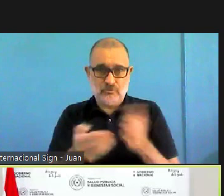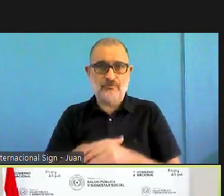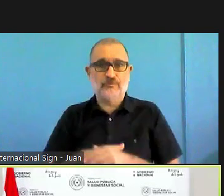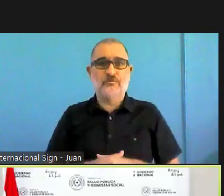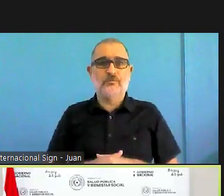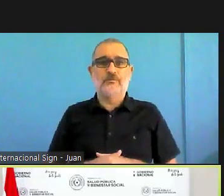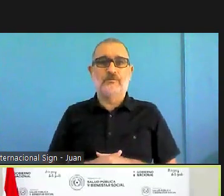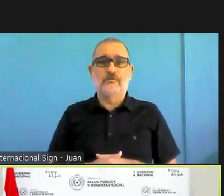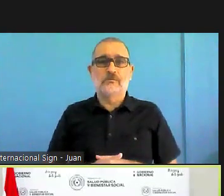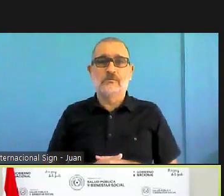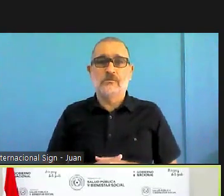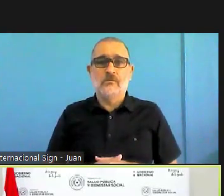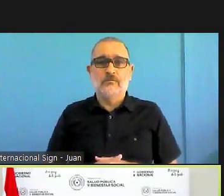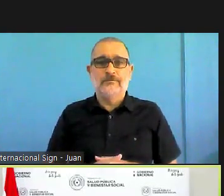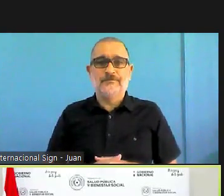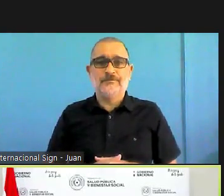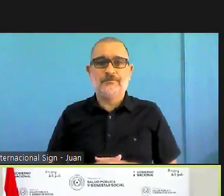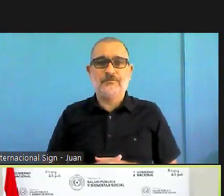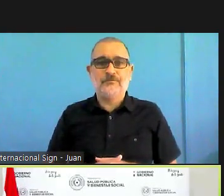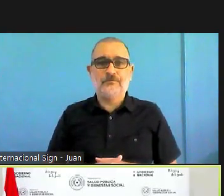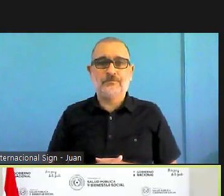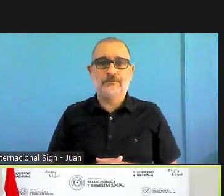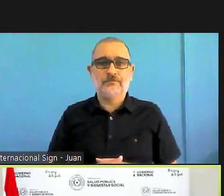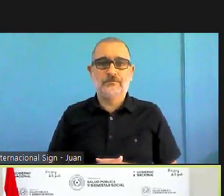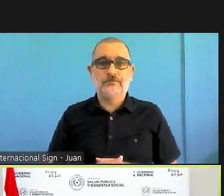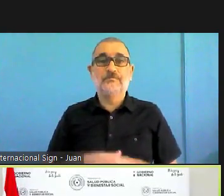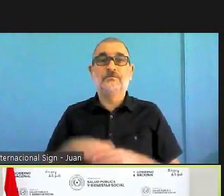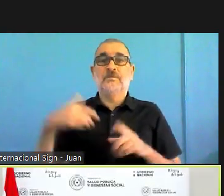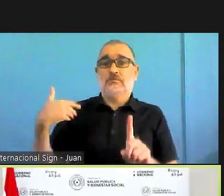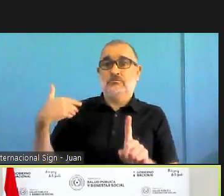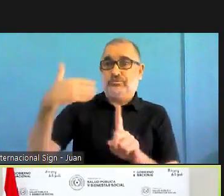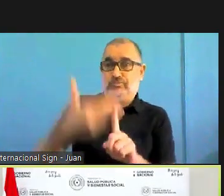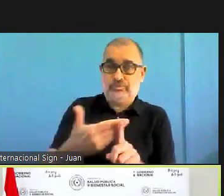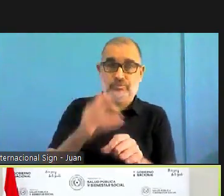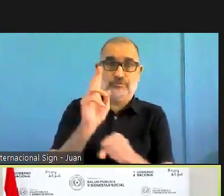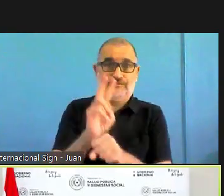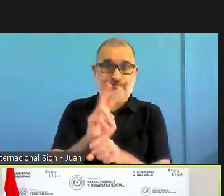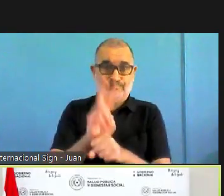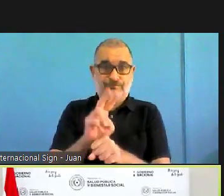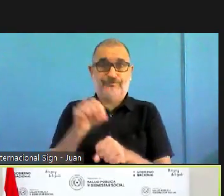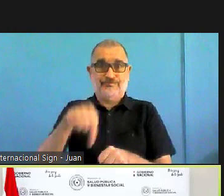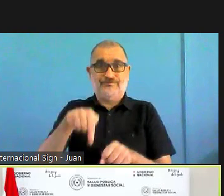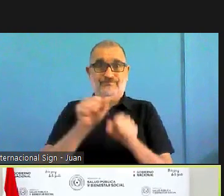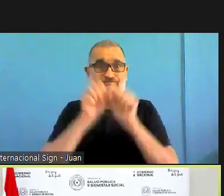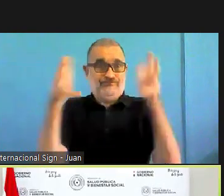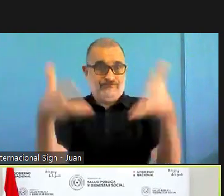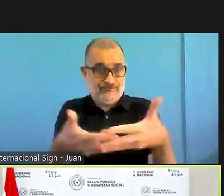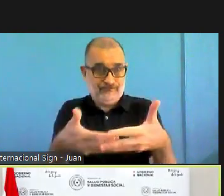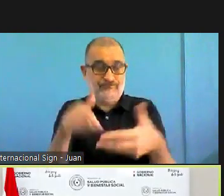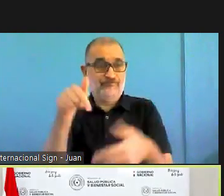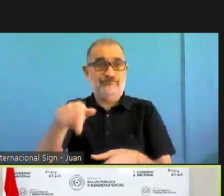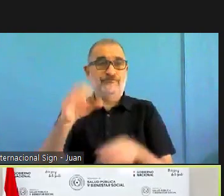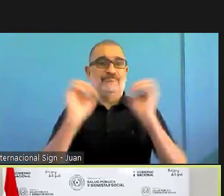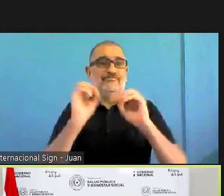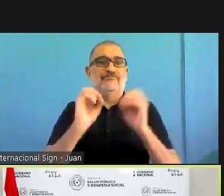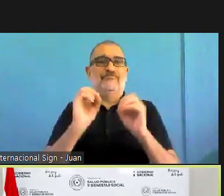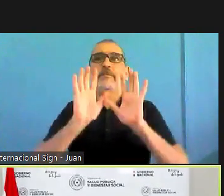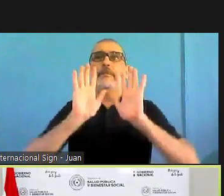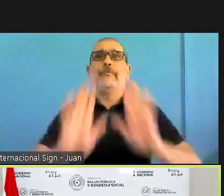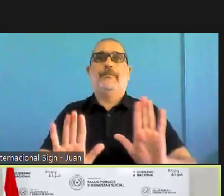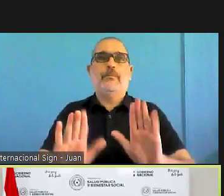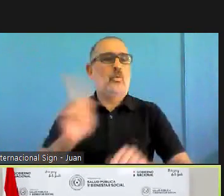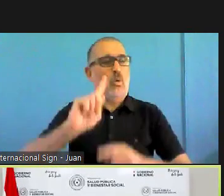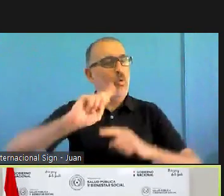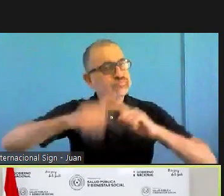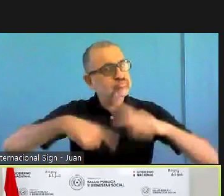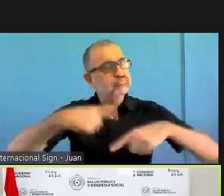presencial si esto requería. En más del 90% de la atención prácticamente se sostuvo gracias al